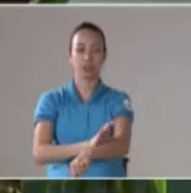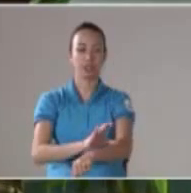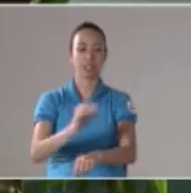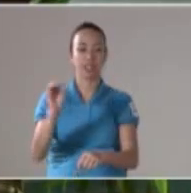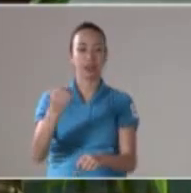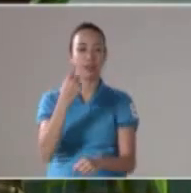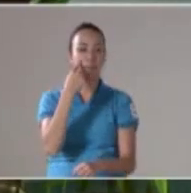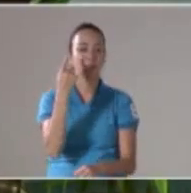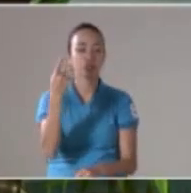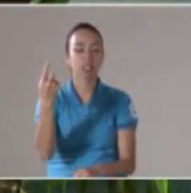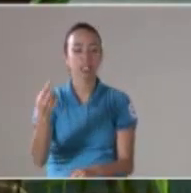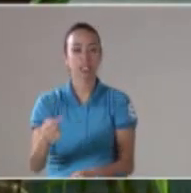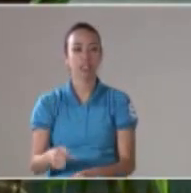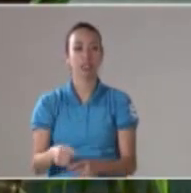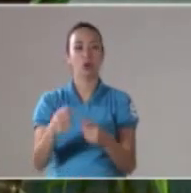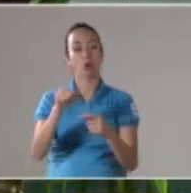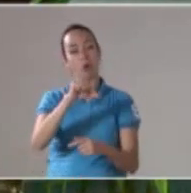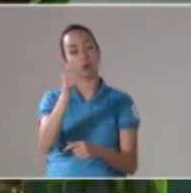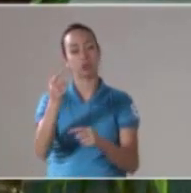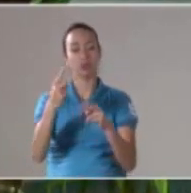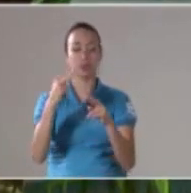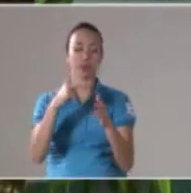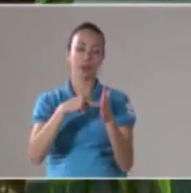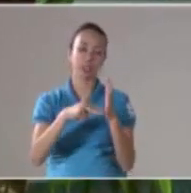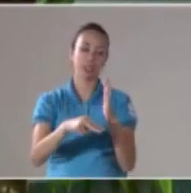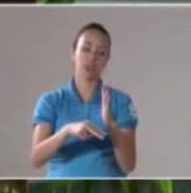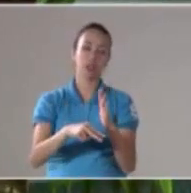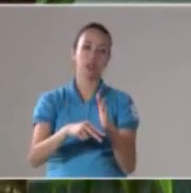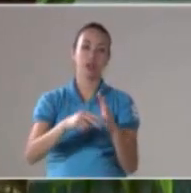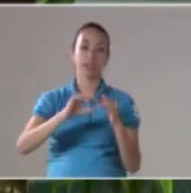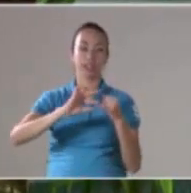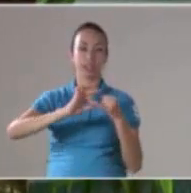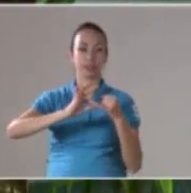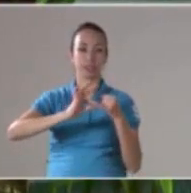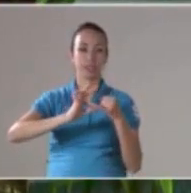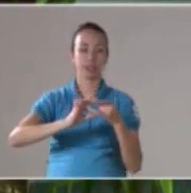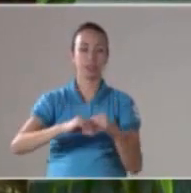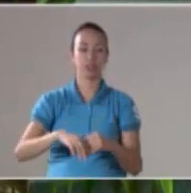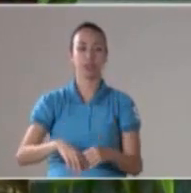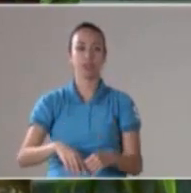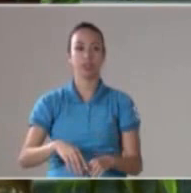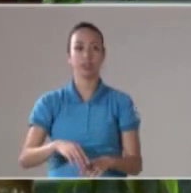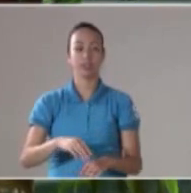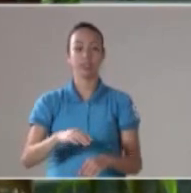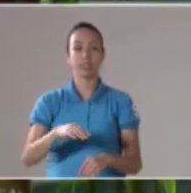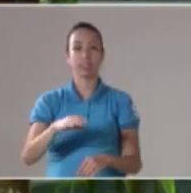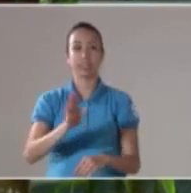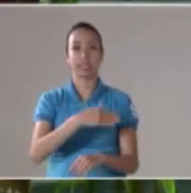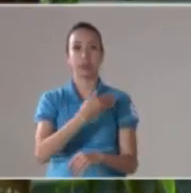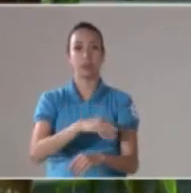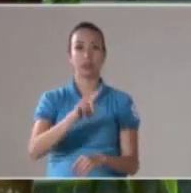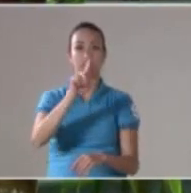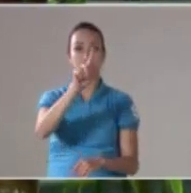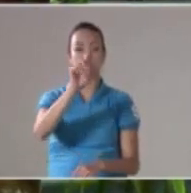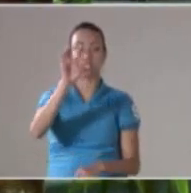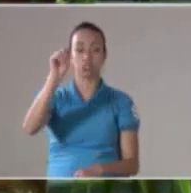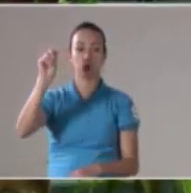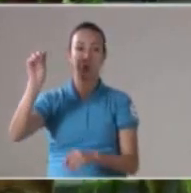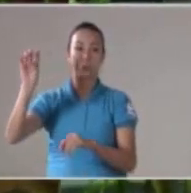grupo de enfrente mío, Biblia de las Américas, Salmo 109:21, y en este grupo